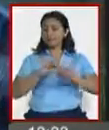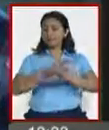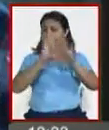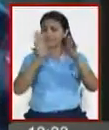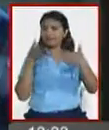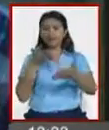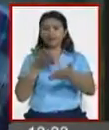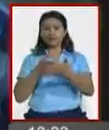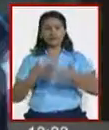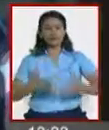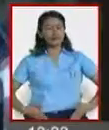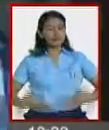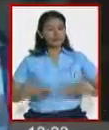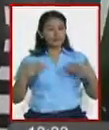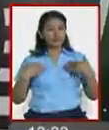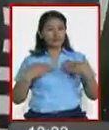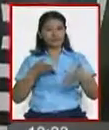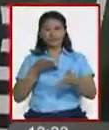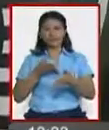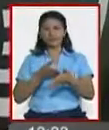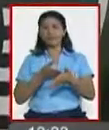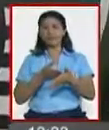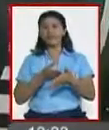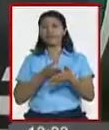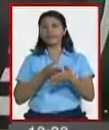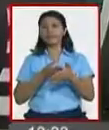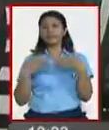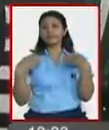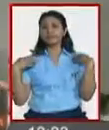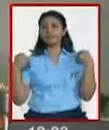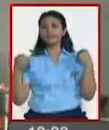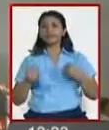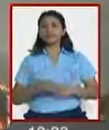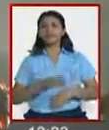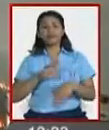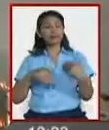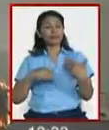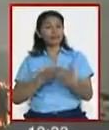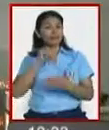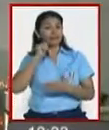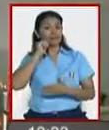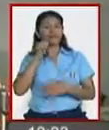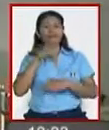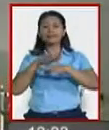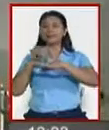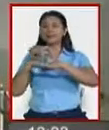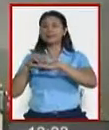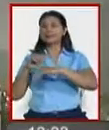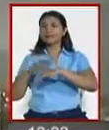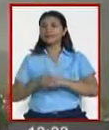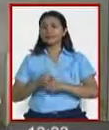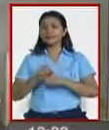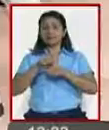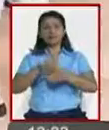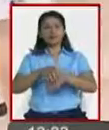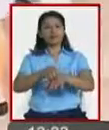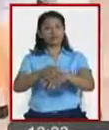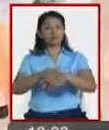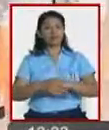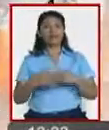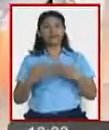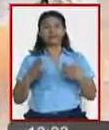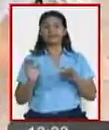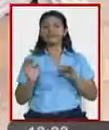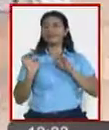está atentando contra la vida, se está atentando contra la salud. En todo caso, mañana estamos convocando nosotros a una marcha. Nos